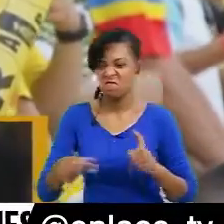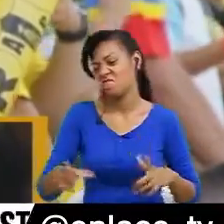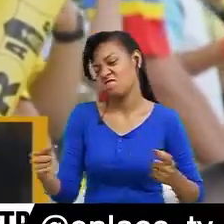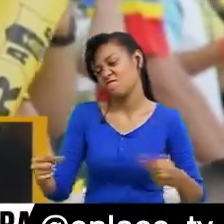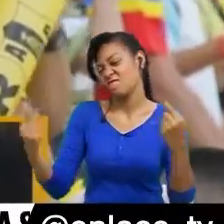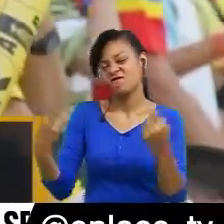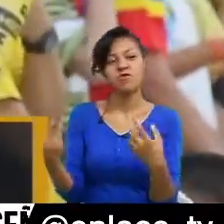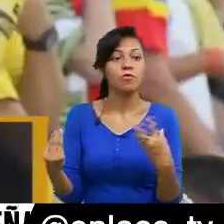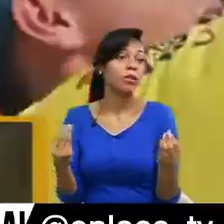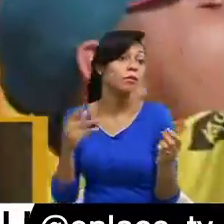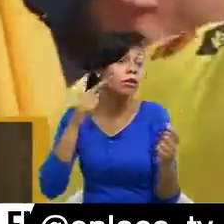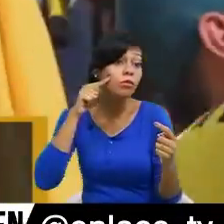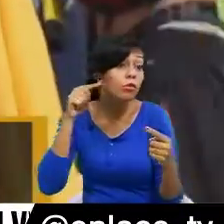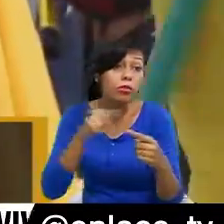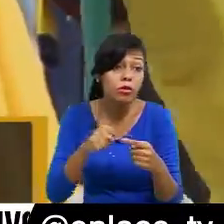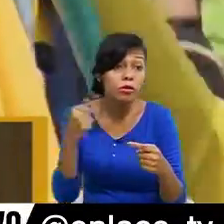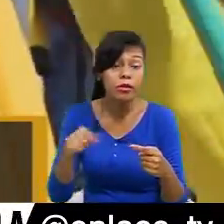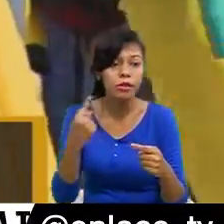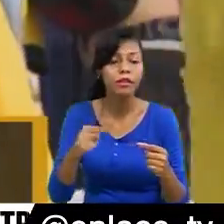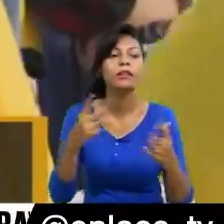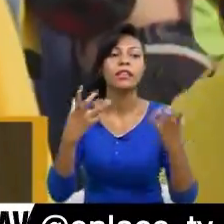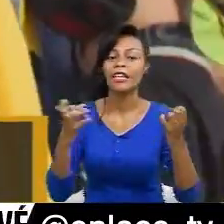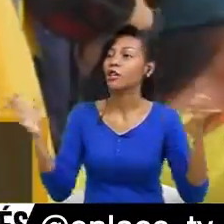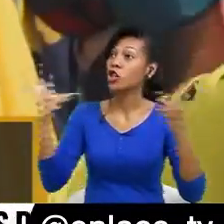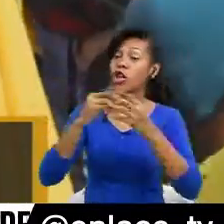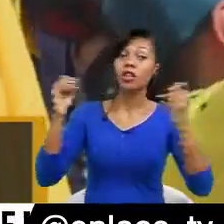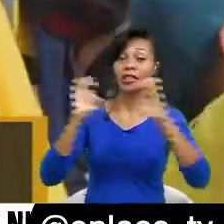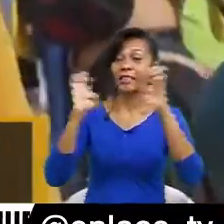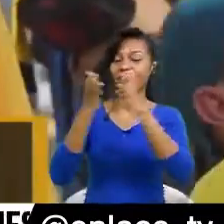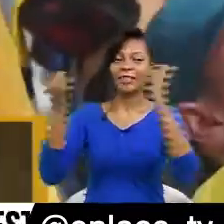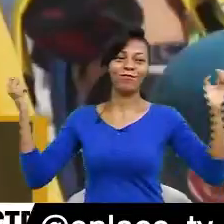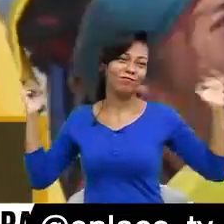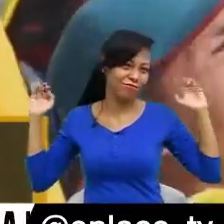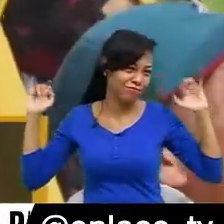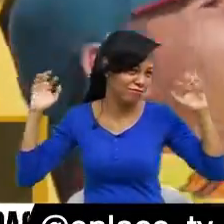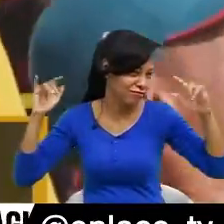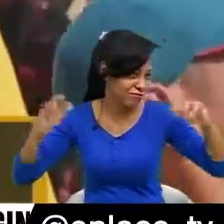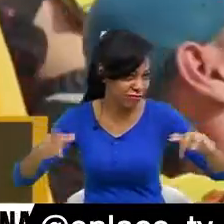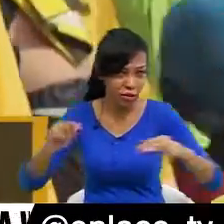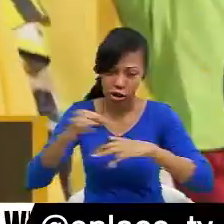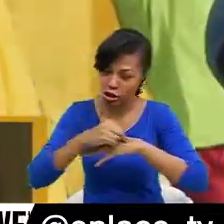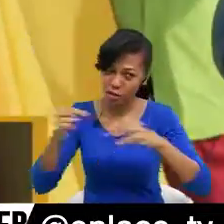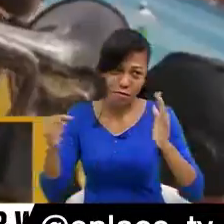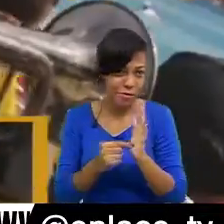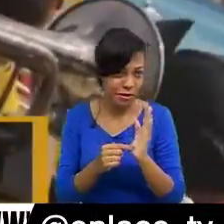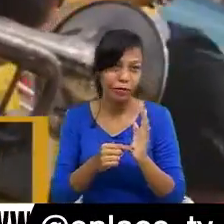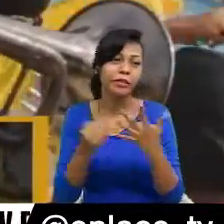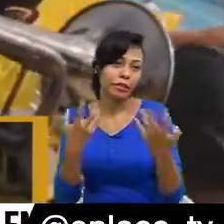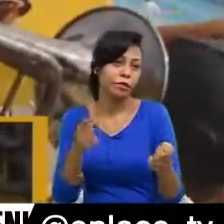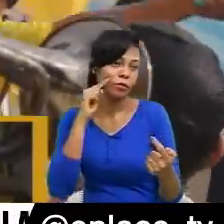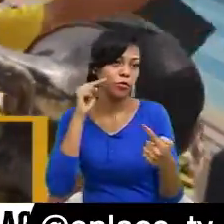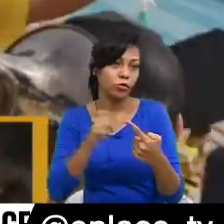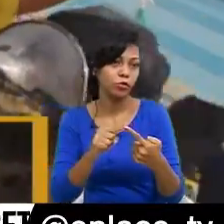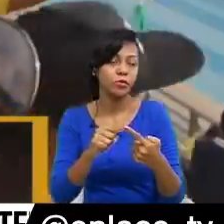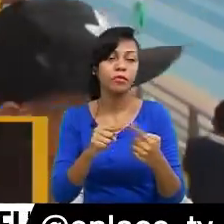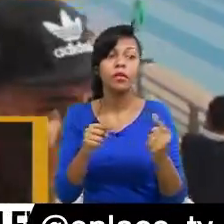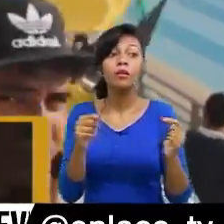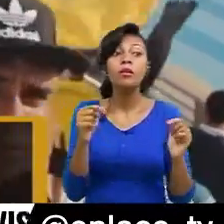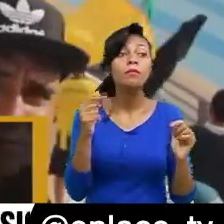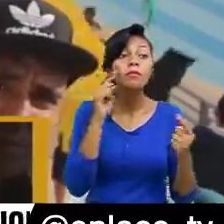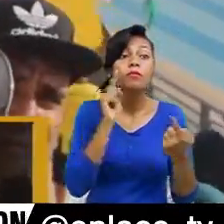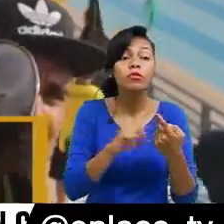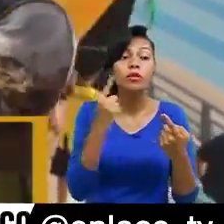idea es que queremos llenar el estadio, hacer el ejercicio con el estadio lleno, para medir nuestras capacidades de